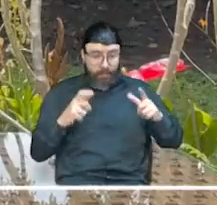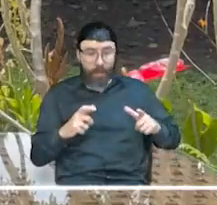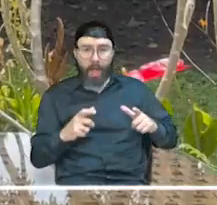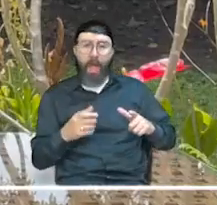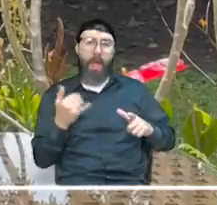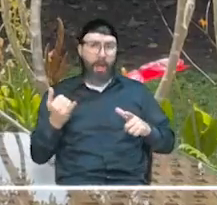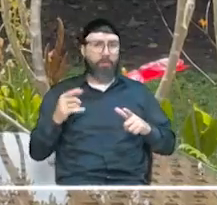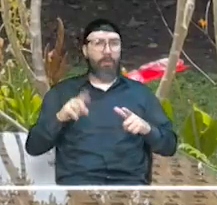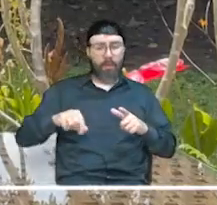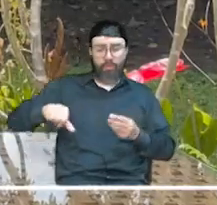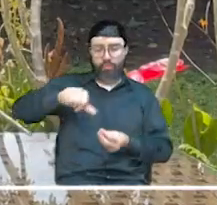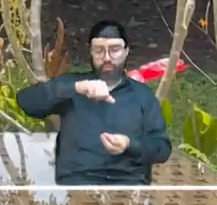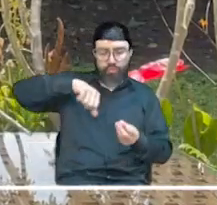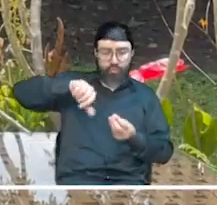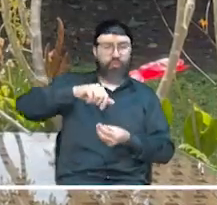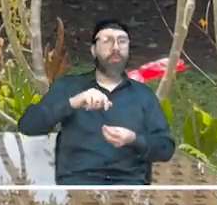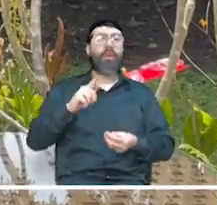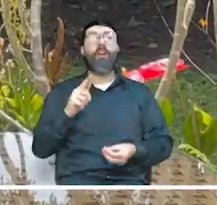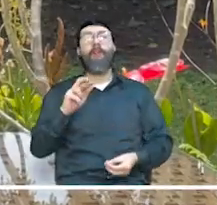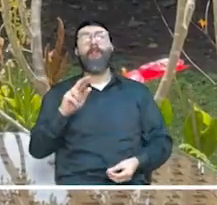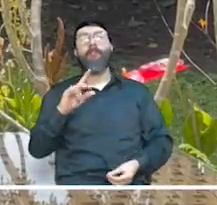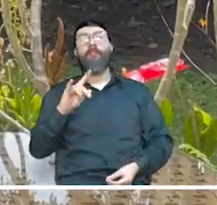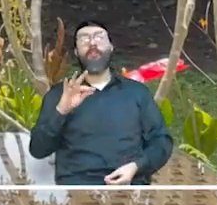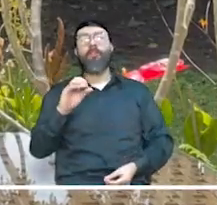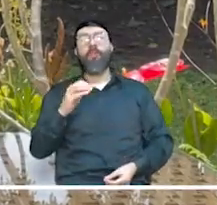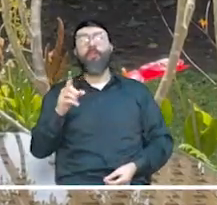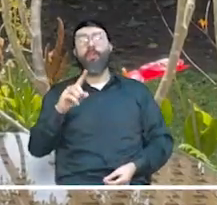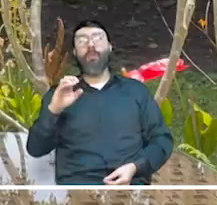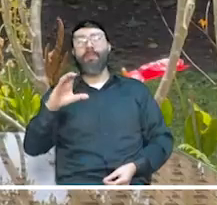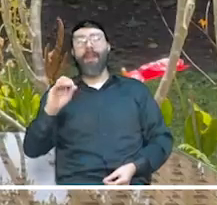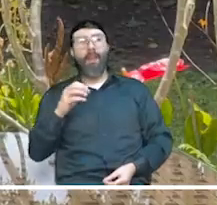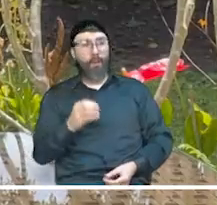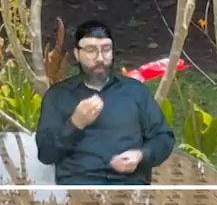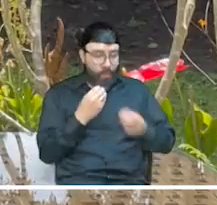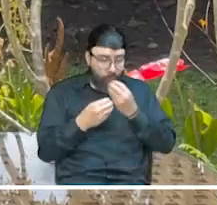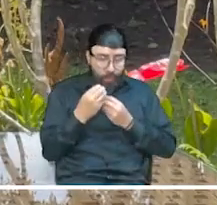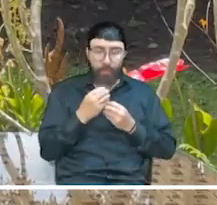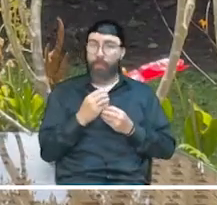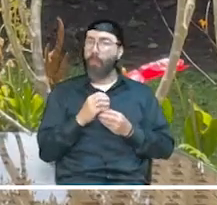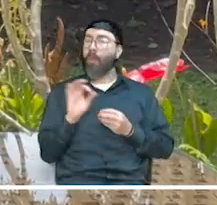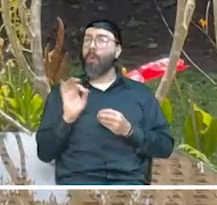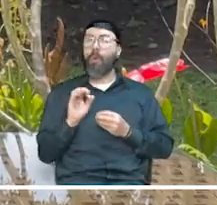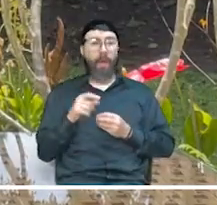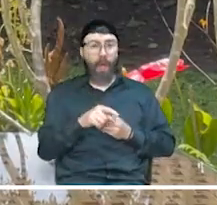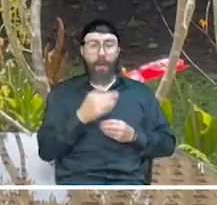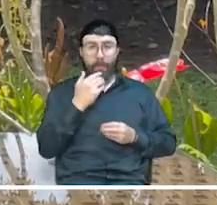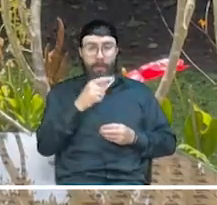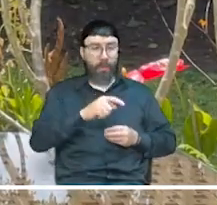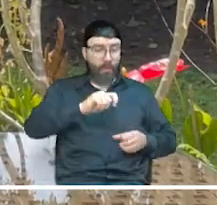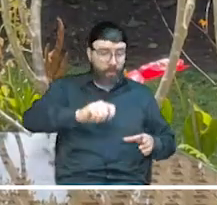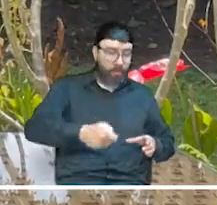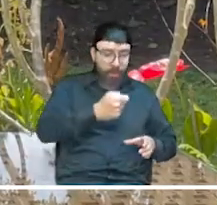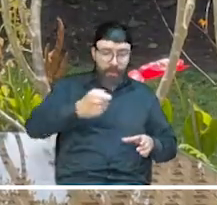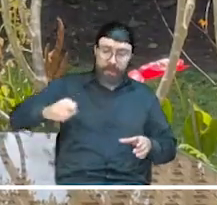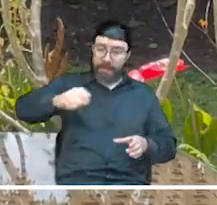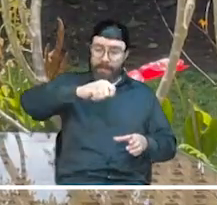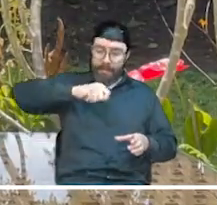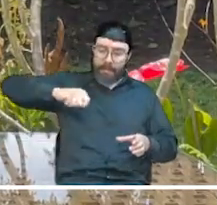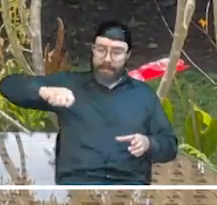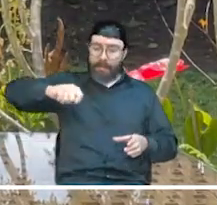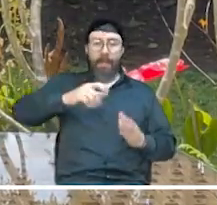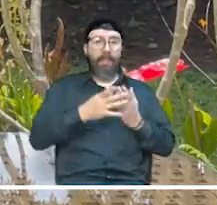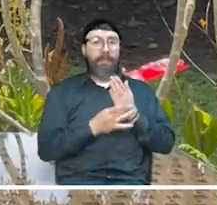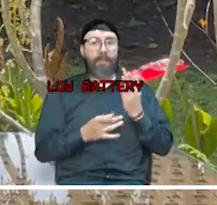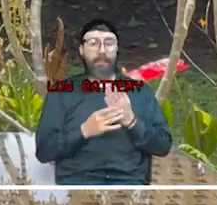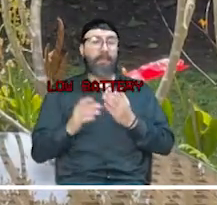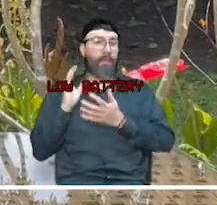alimentos, incluir los frutos secos que estén allí también presentes. Quienes toman café, agregarle una cucharada de aceite de coco, de ghee, para que también